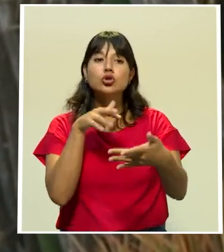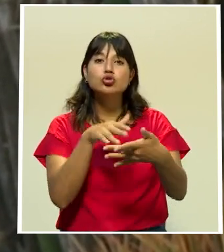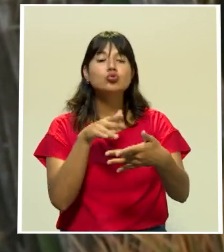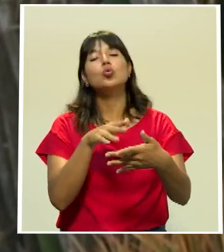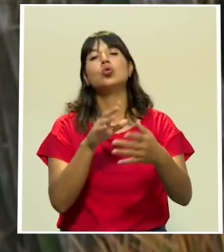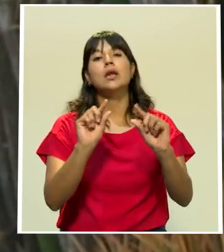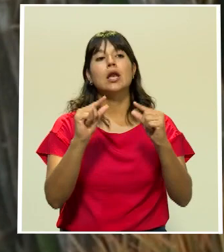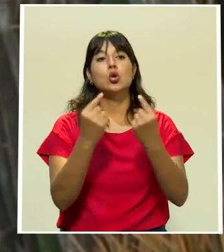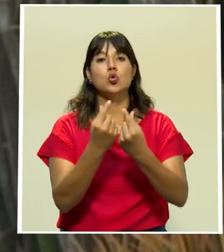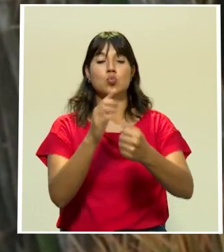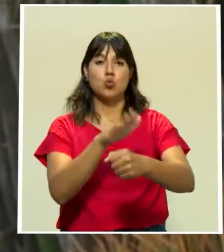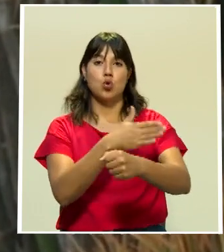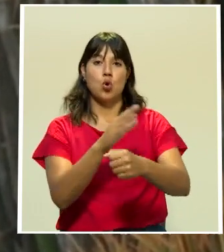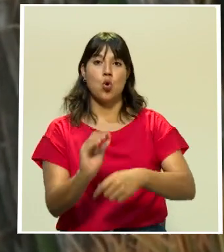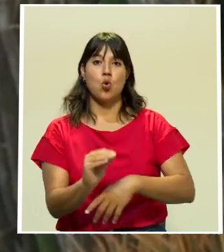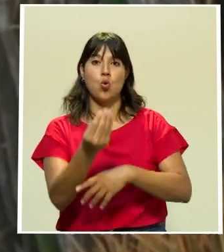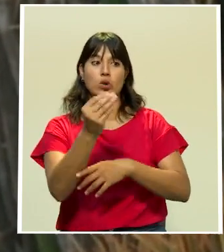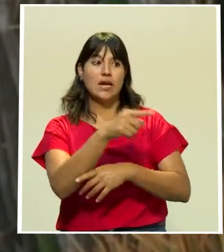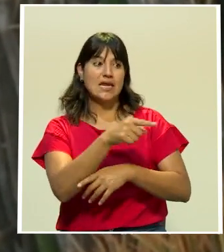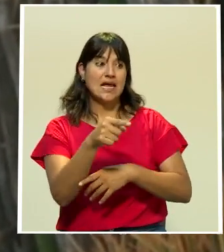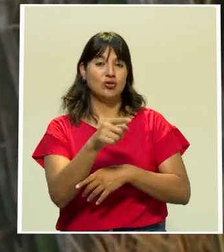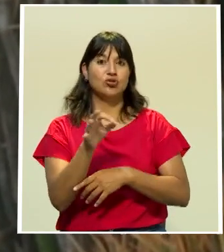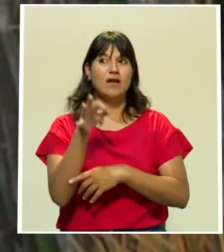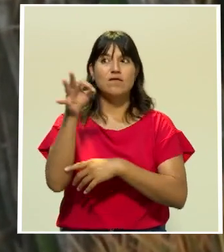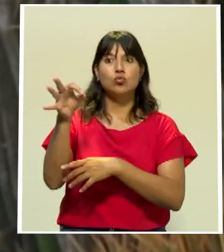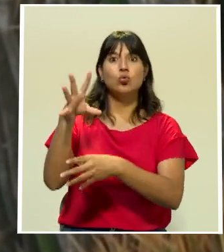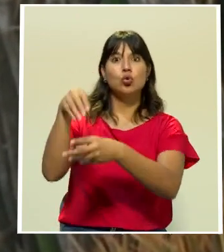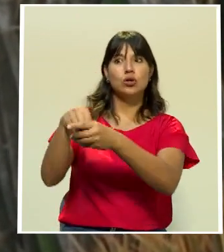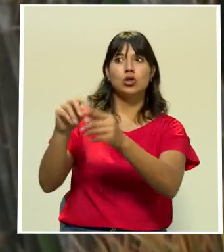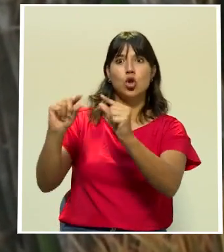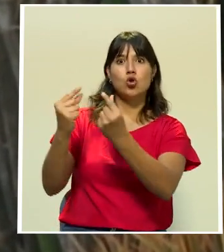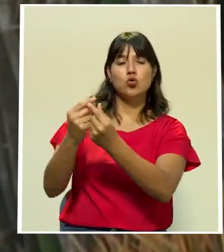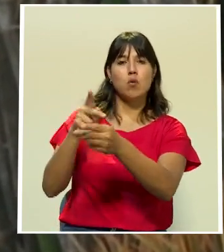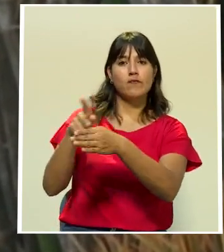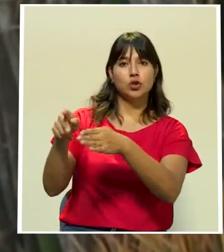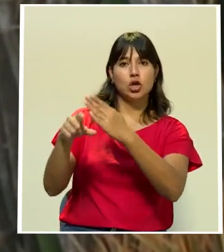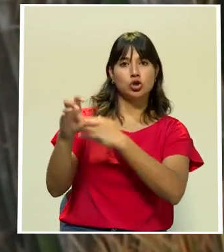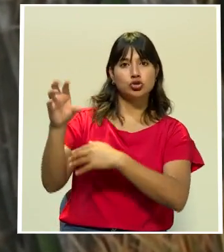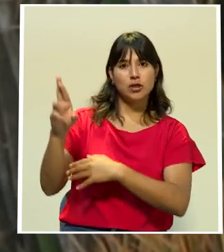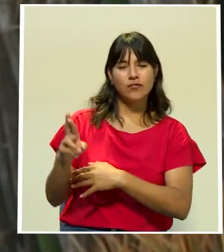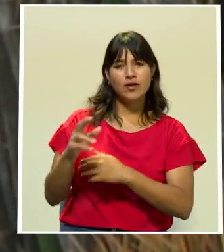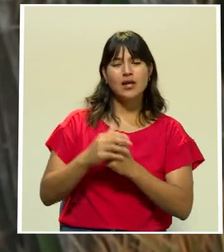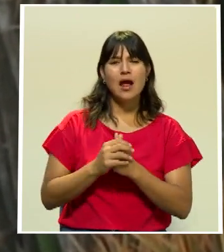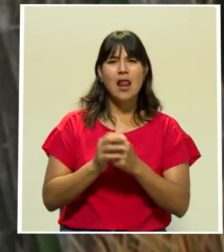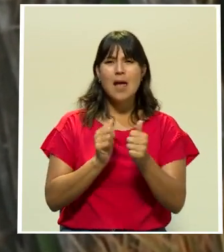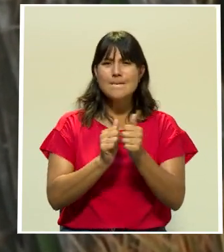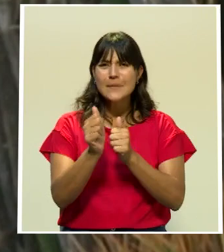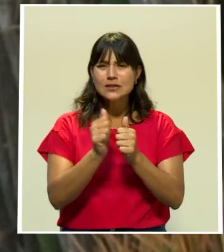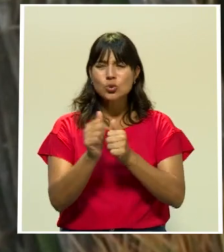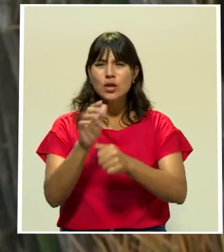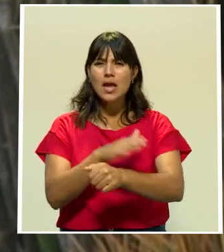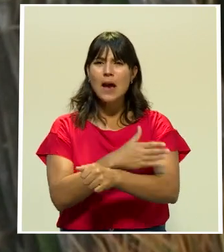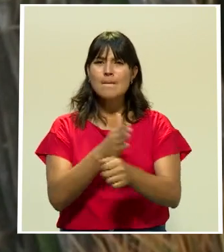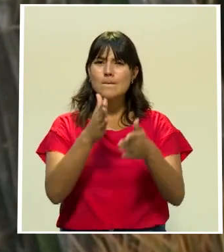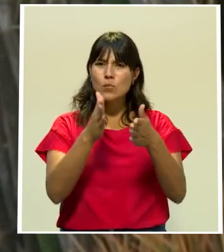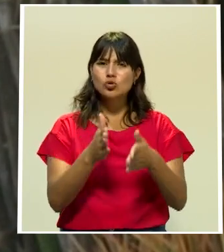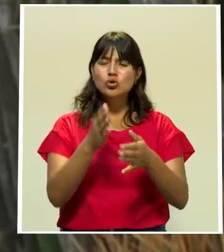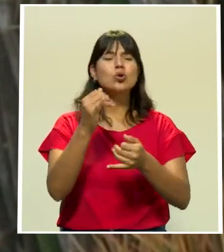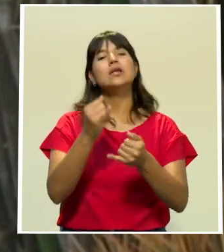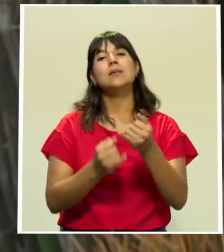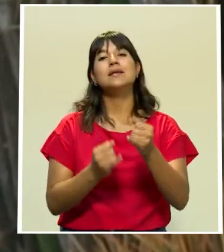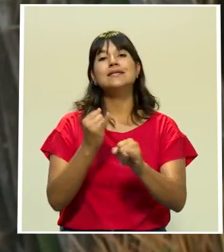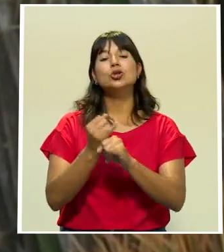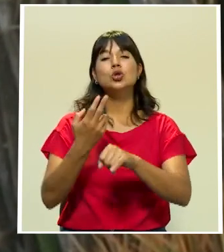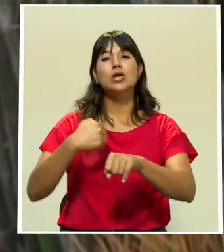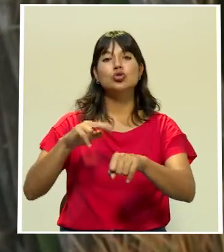Sinfónica Juvenil, por ejemplo, y que llegan a ser parte de las orquestas profesionales del país. La mayoría de músicos egresados del Instituto Nacional de Música conforman